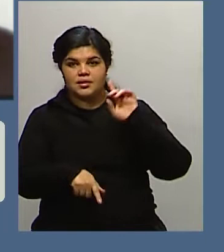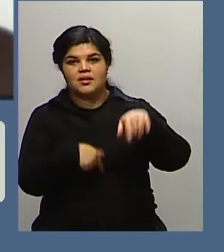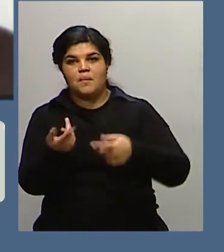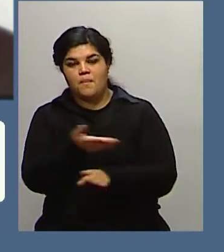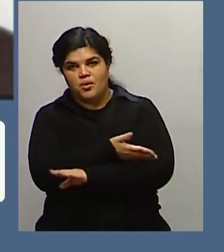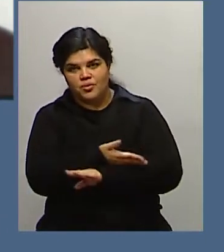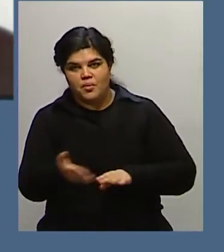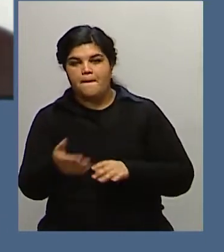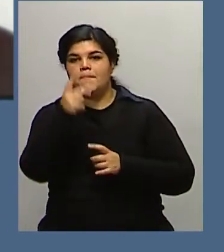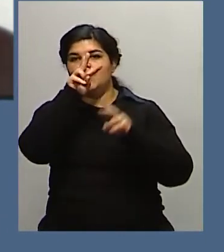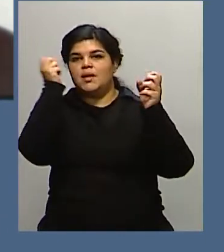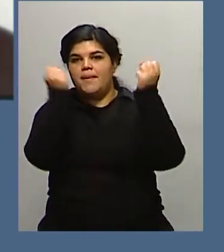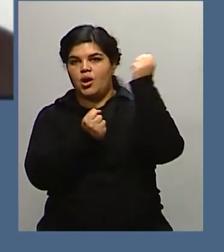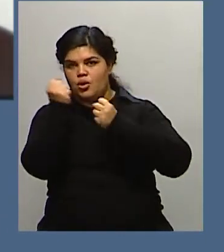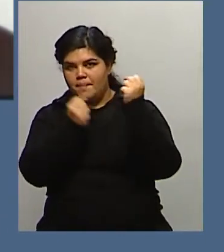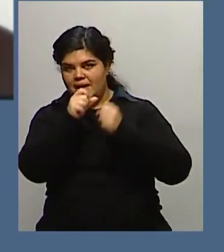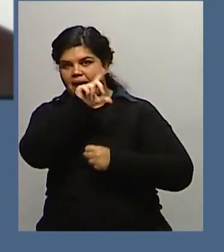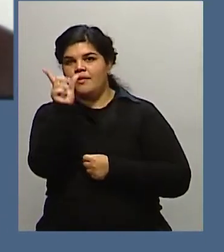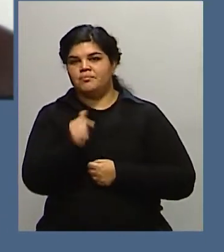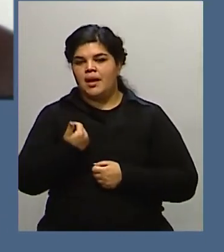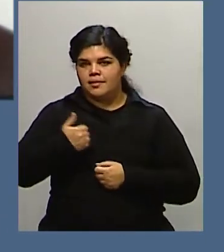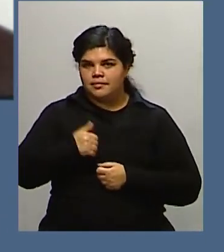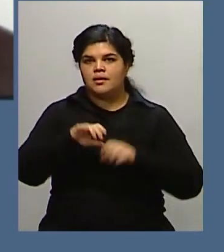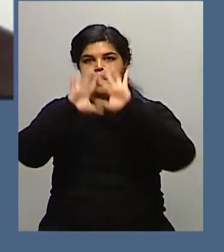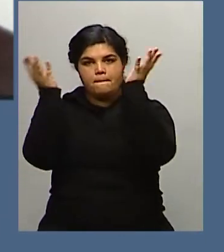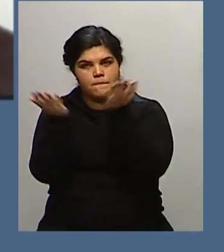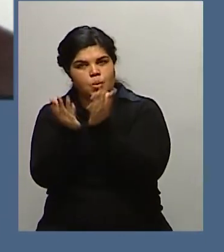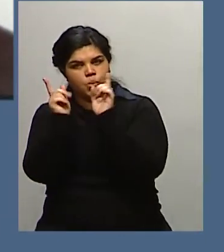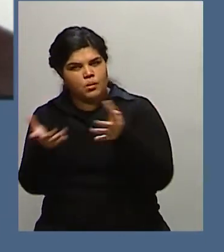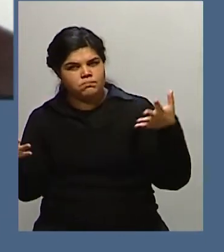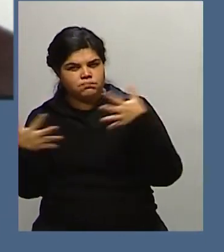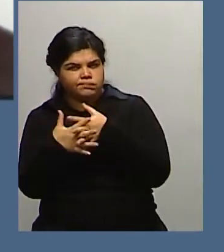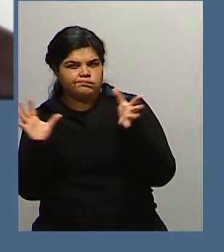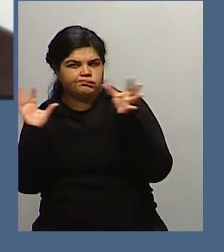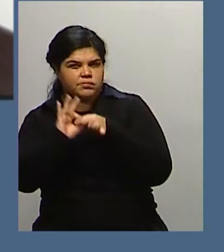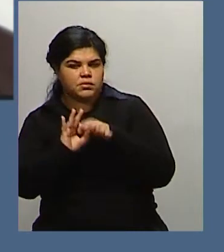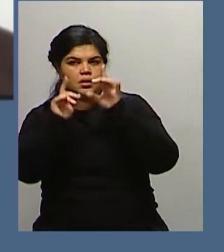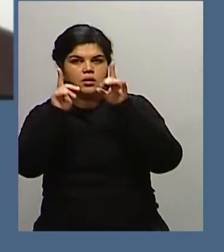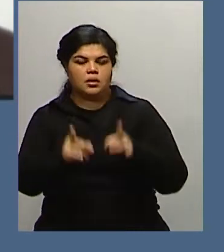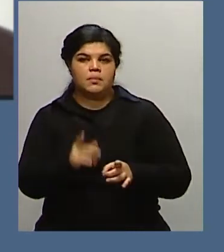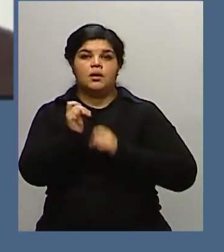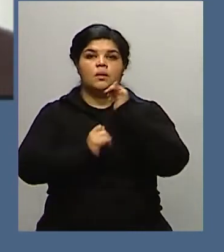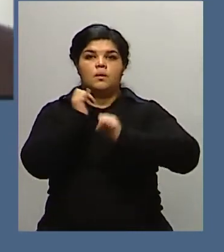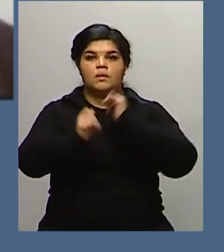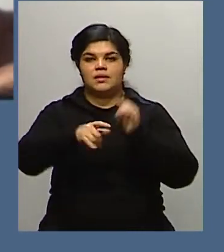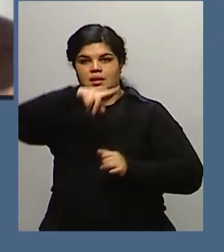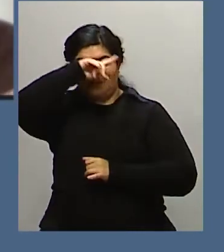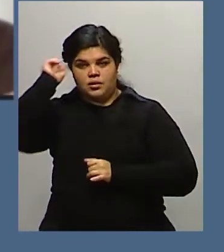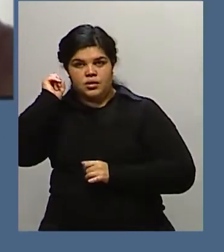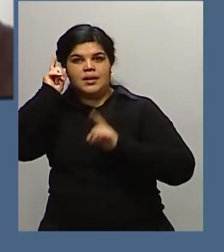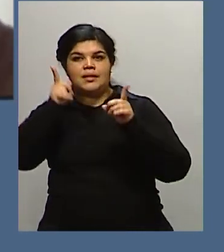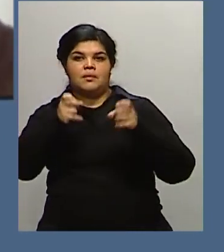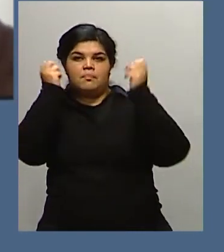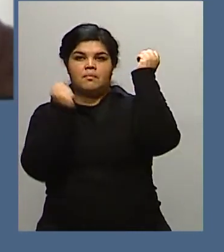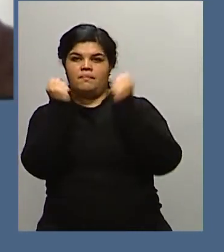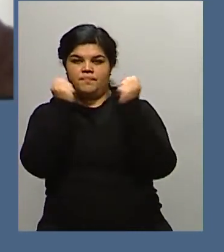para la economía de la Argentina y del mundo. Vamos a seguir hablando de esto, de lo que está pasando a nivel internacional con la economía,